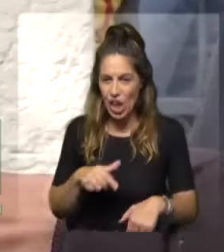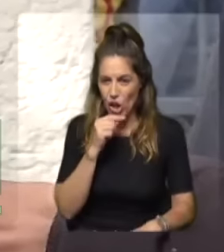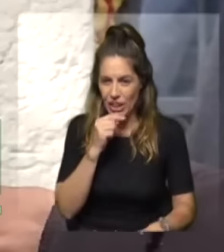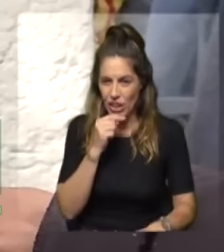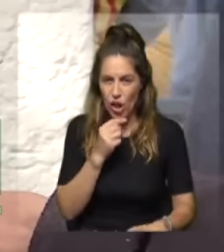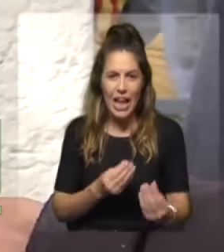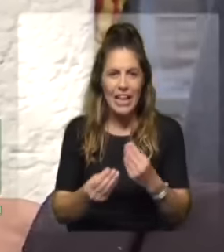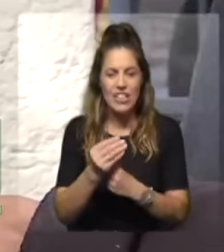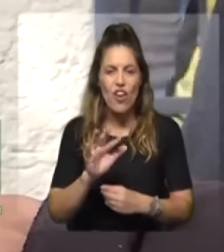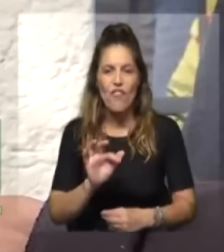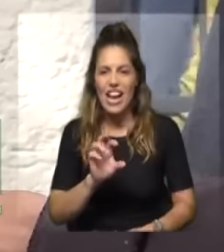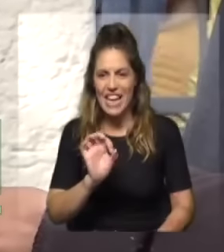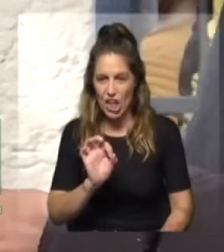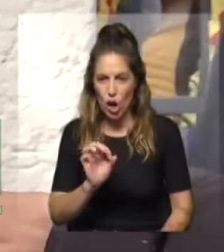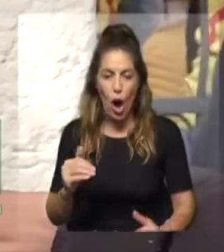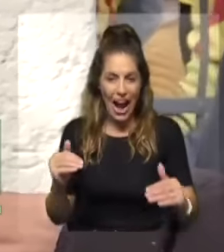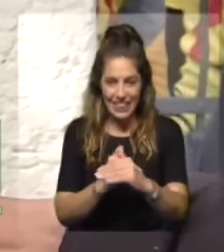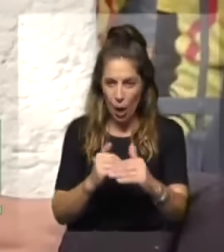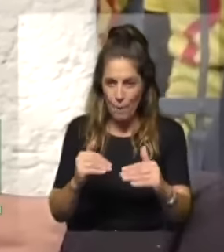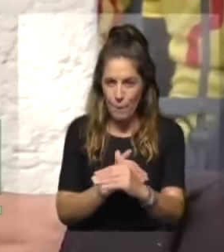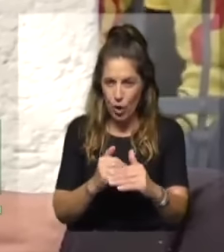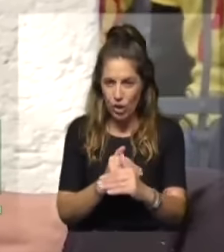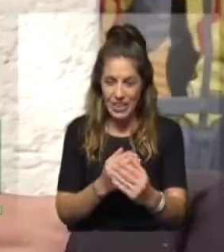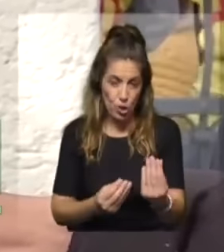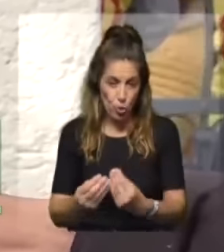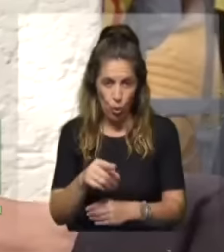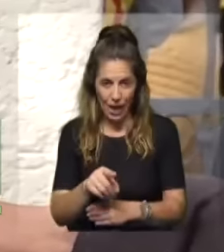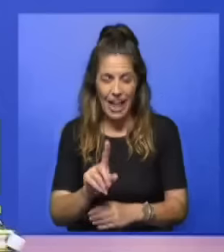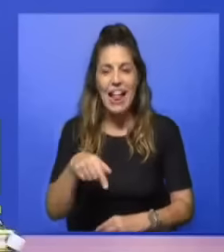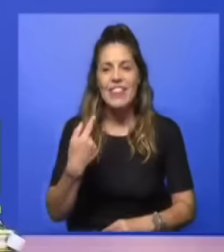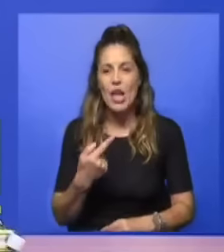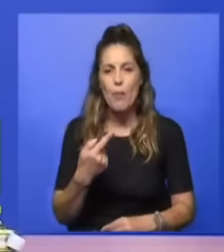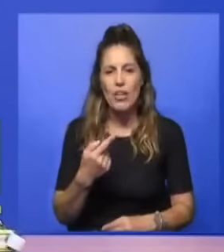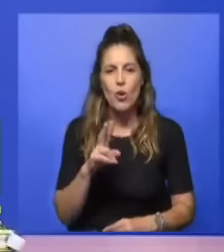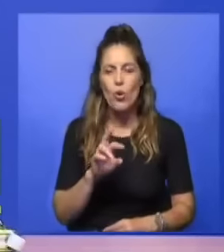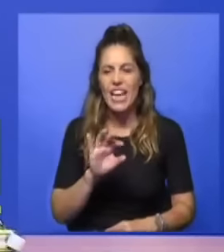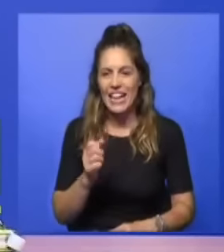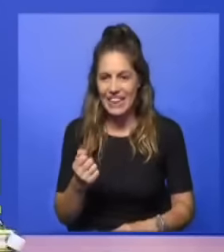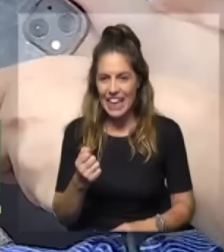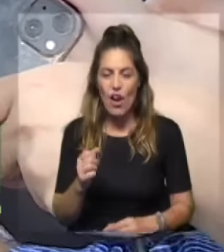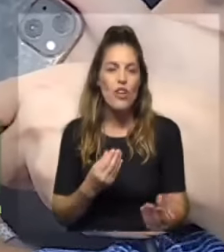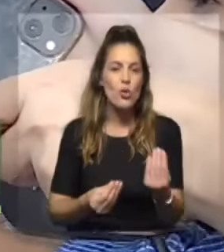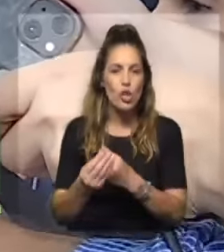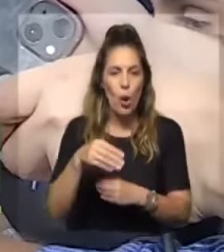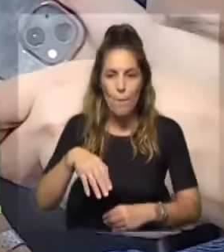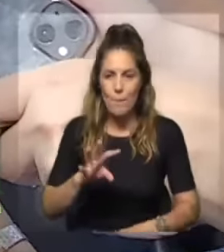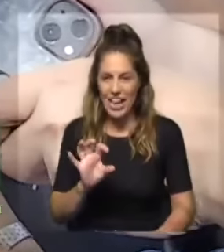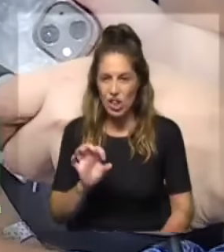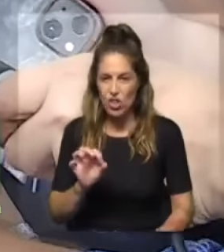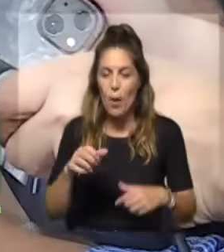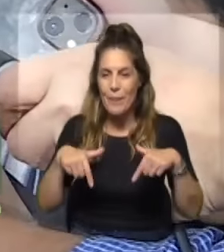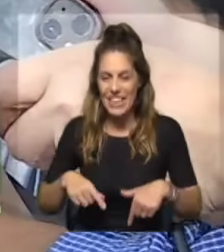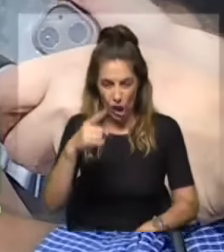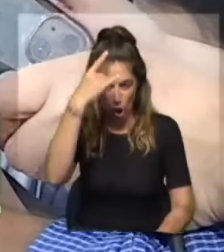ingreso de José Luis Valero a transporte y Obras Públicas en su lugar luego Carlos María Uriarte fue sustituido por Fernando Matos en el Ministerio de